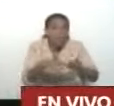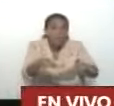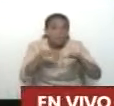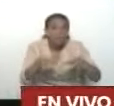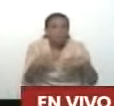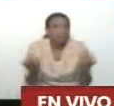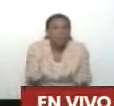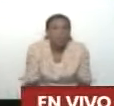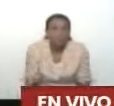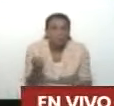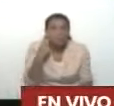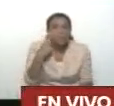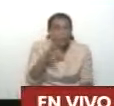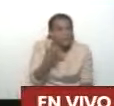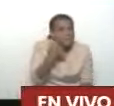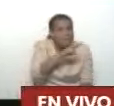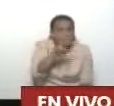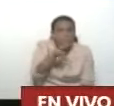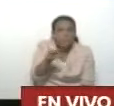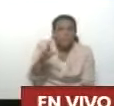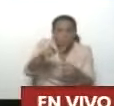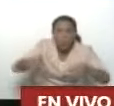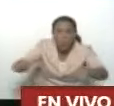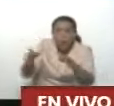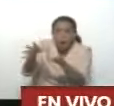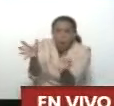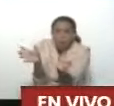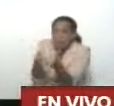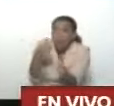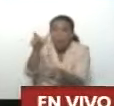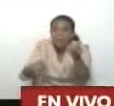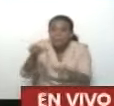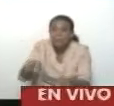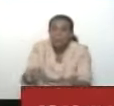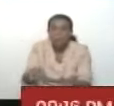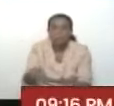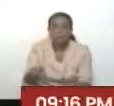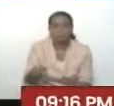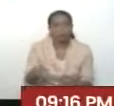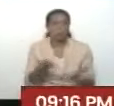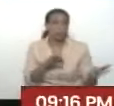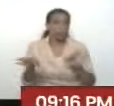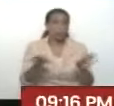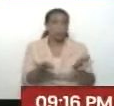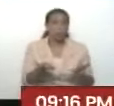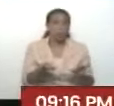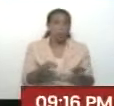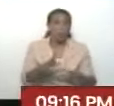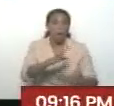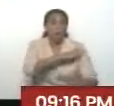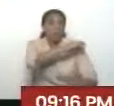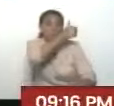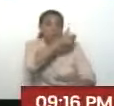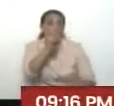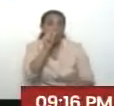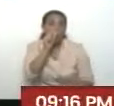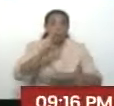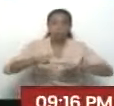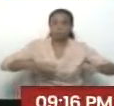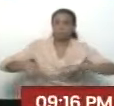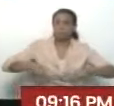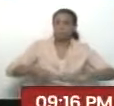imposible. Bueno, entérate, venga. Él, mientras que el espectáculo continuaba, fue a hablar con el director de sala, con todo,